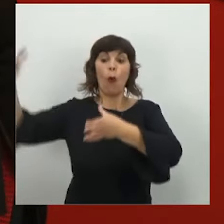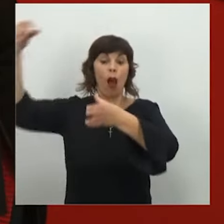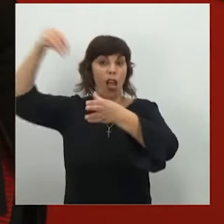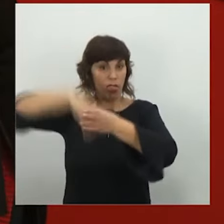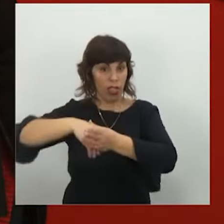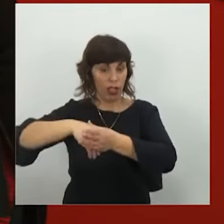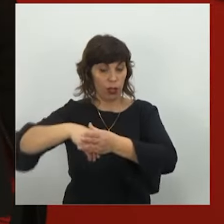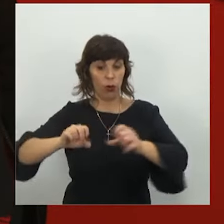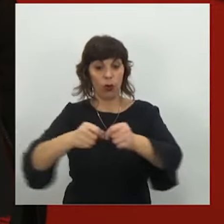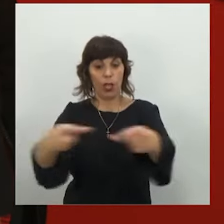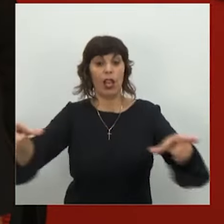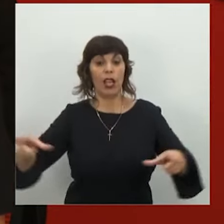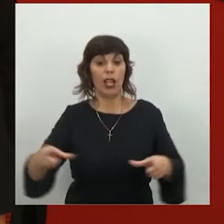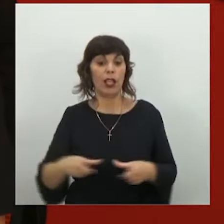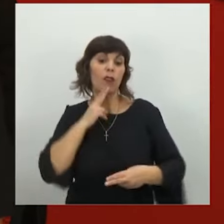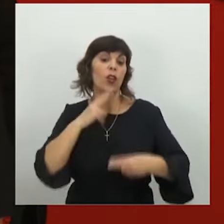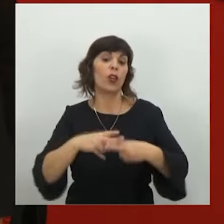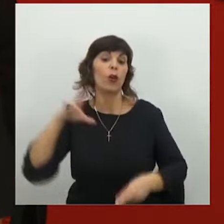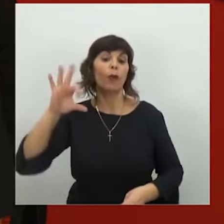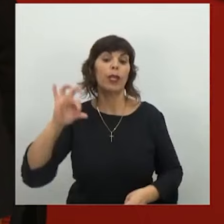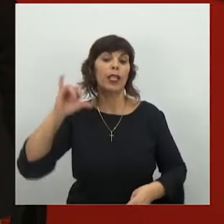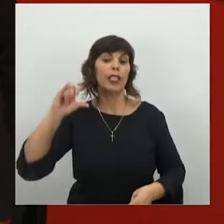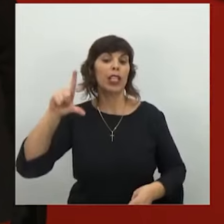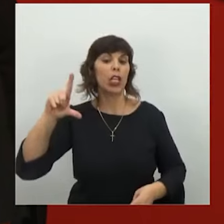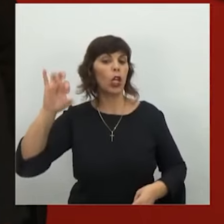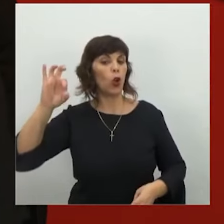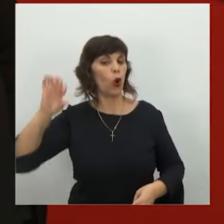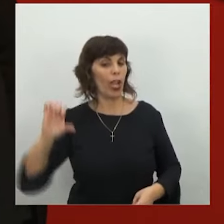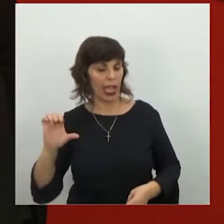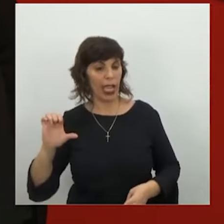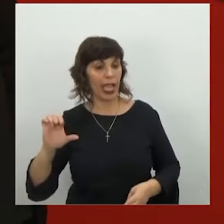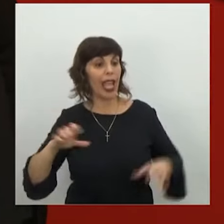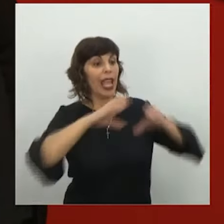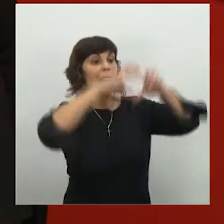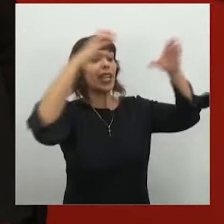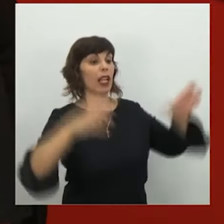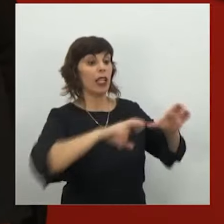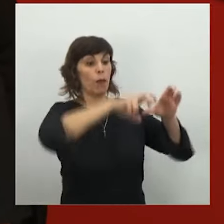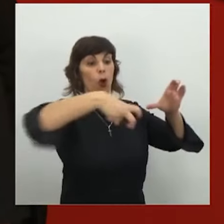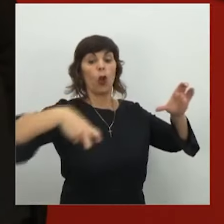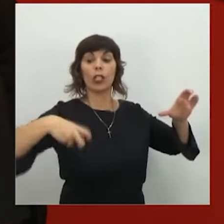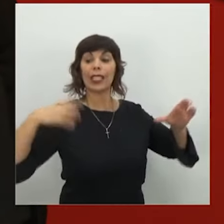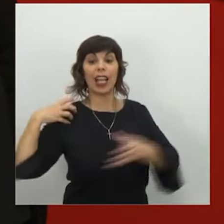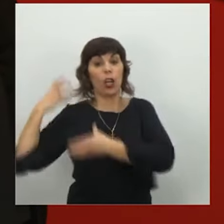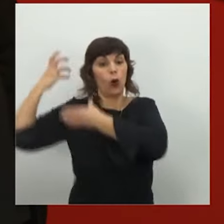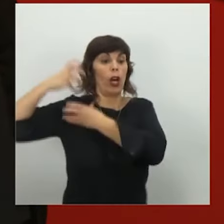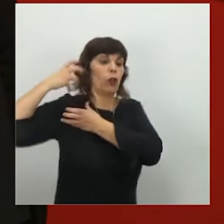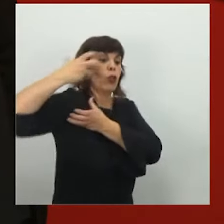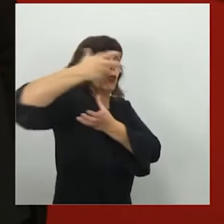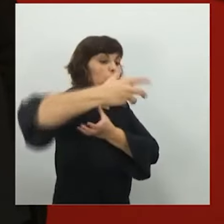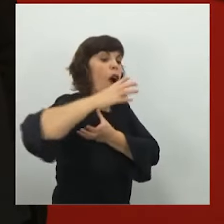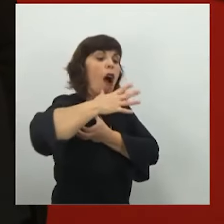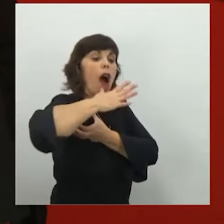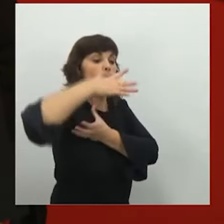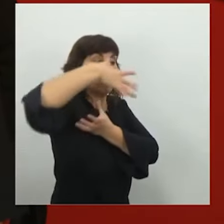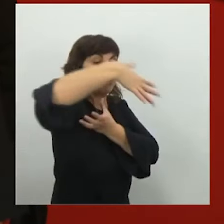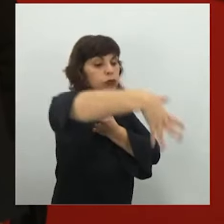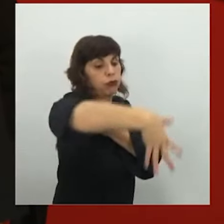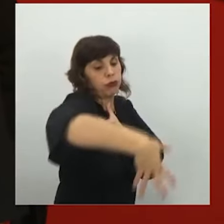derramaban el agua sobre los escalones, diciendo: hay el día cuando